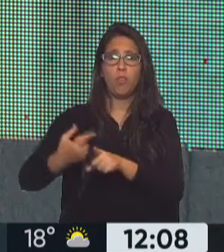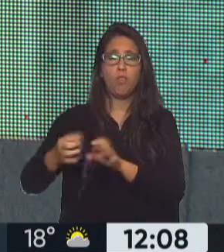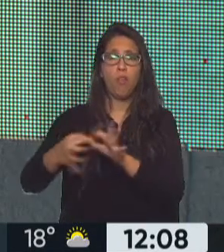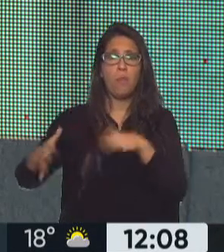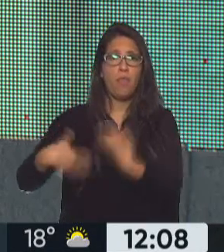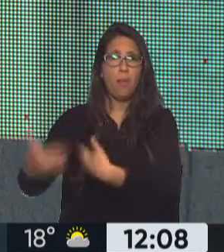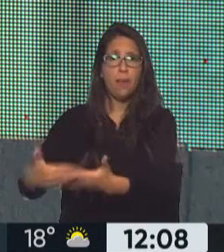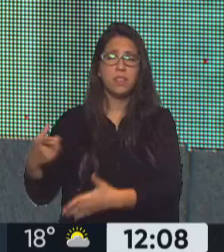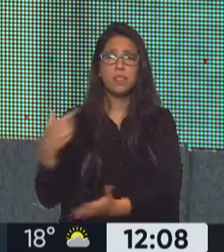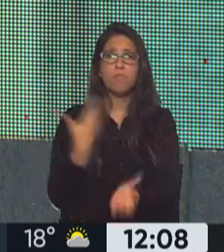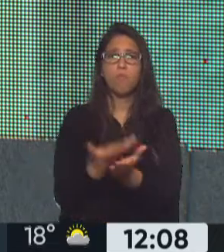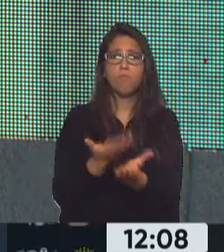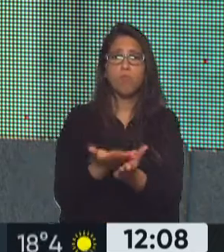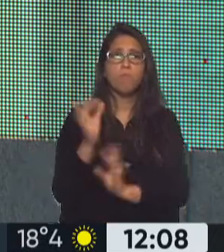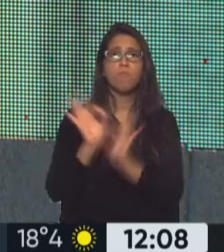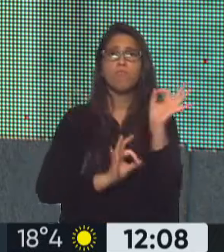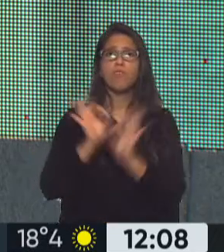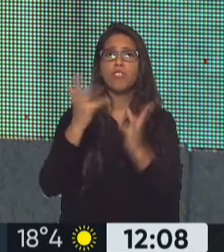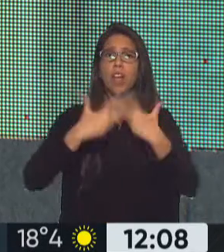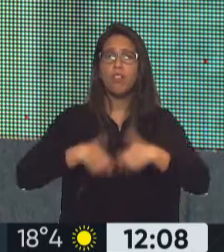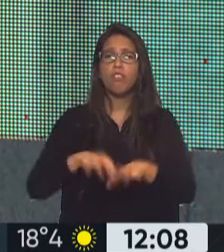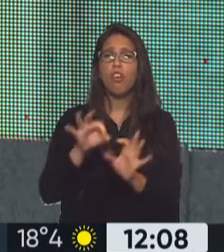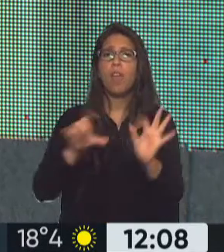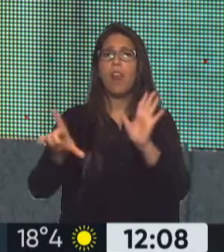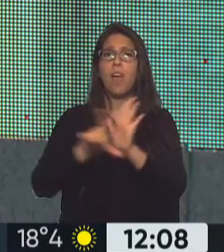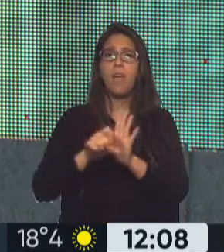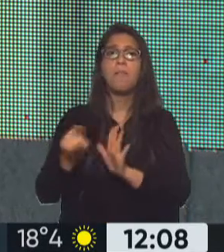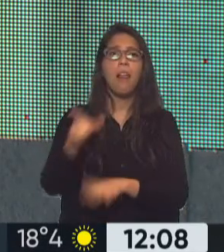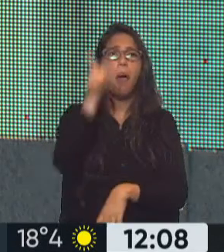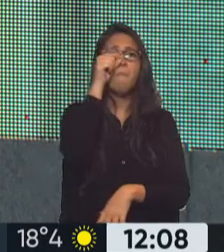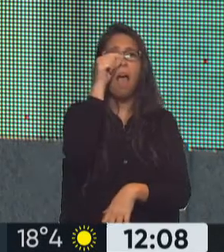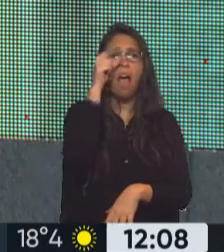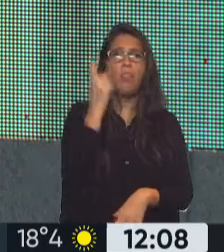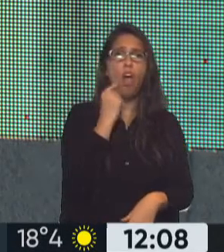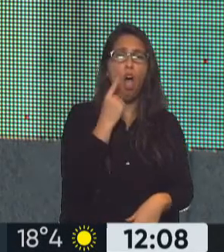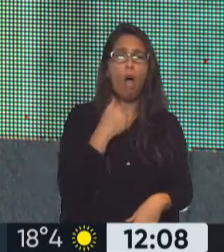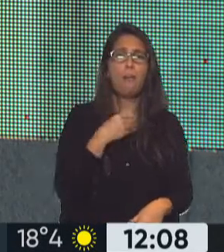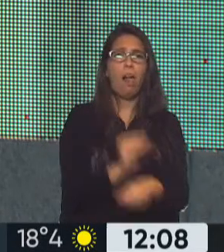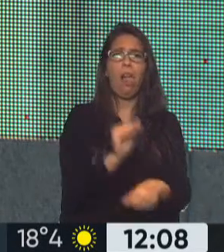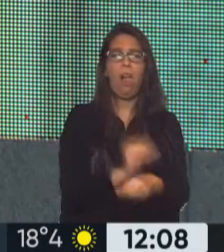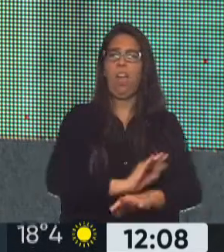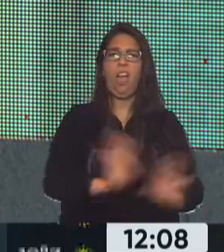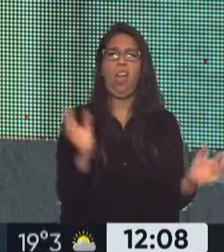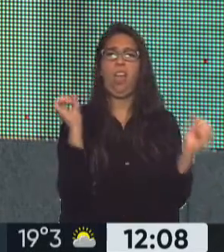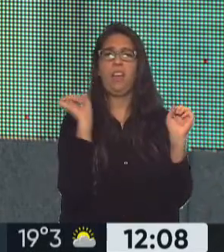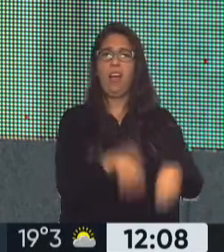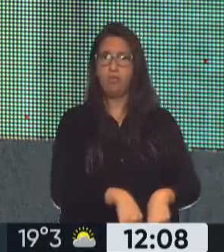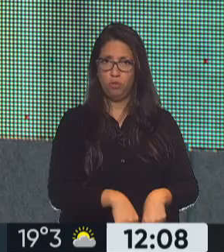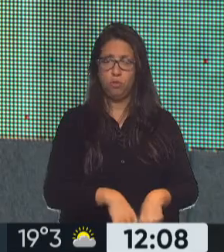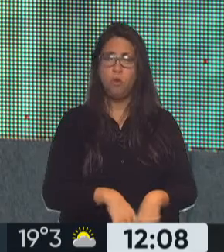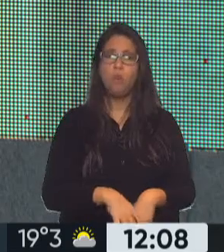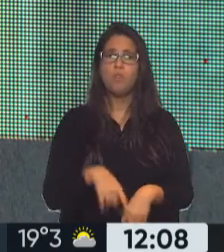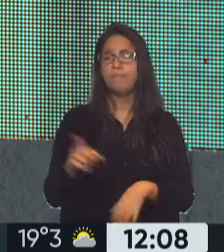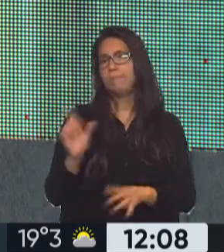está proponiendo y dice que va a presentar un proyecto de ley para que los padres no se hagan cargo de sus hijos. Palabras más, palabras menos, va por ahí la